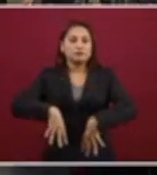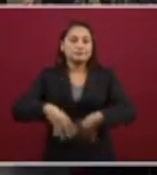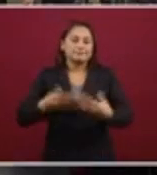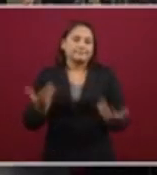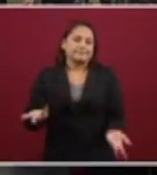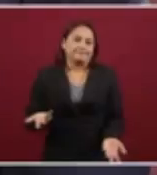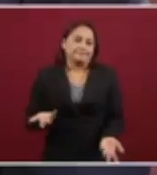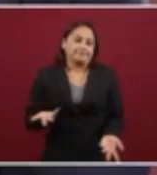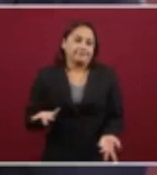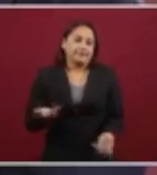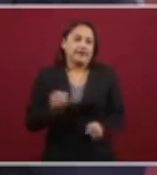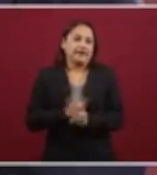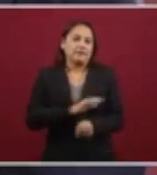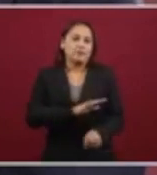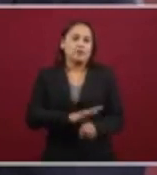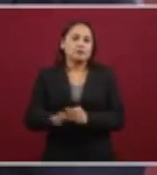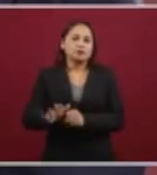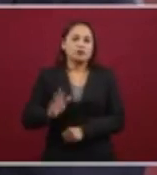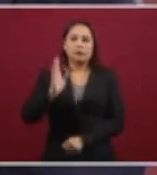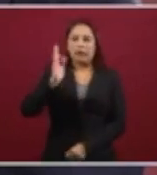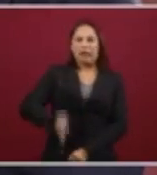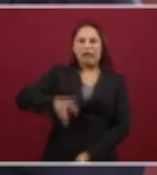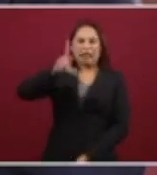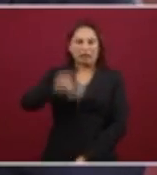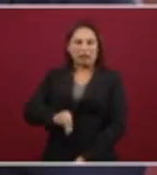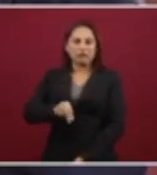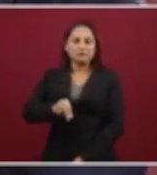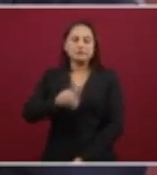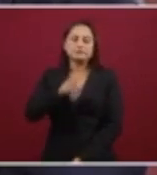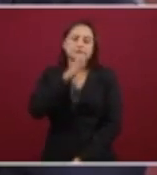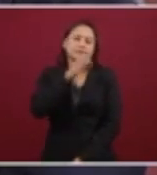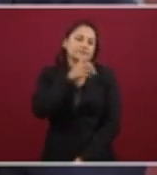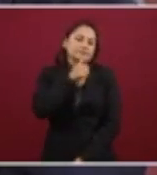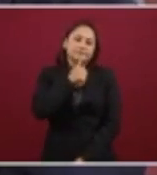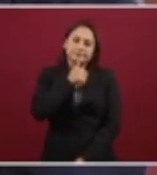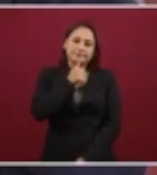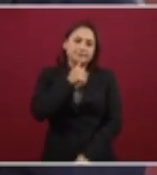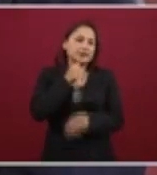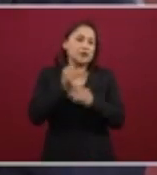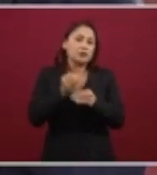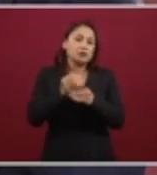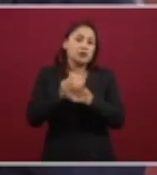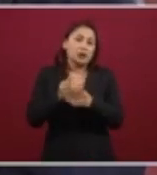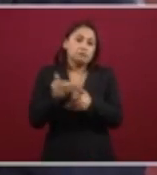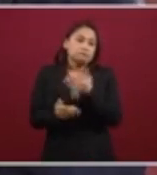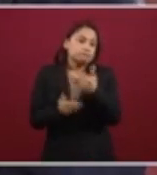decir no al tratado a estas alturas.